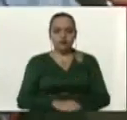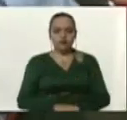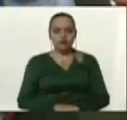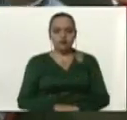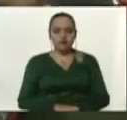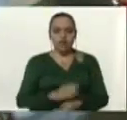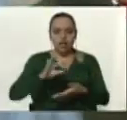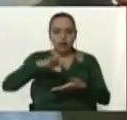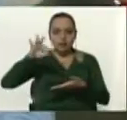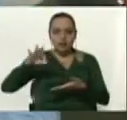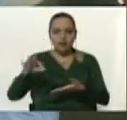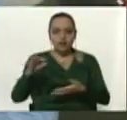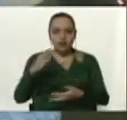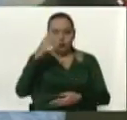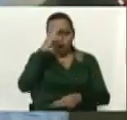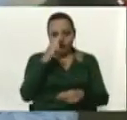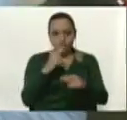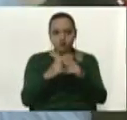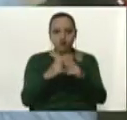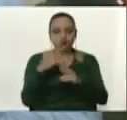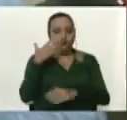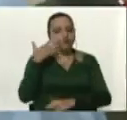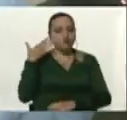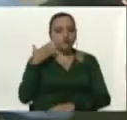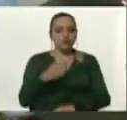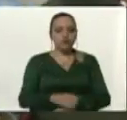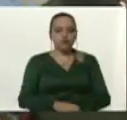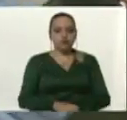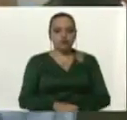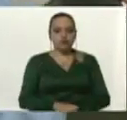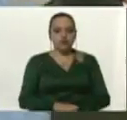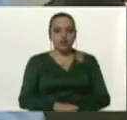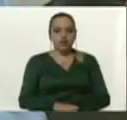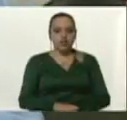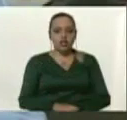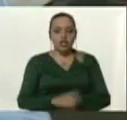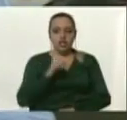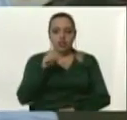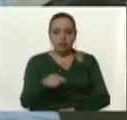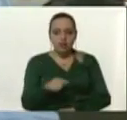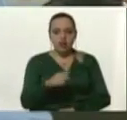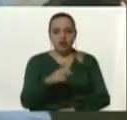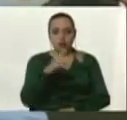mi espíritu de admiración y mi reconocimiento moral,